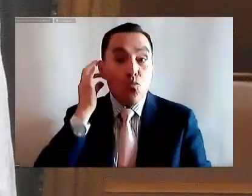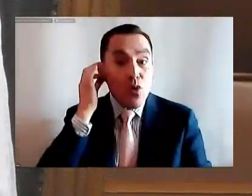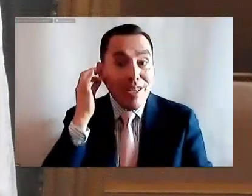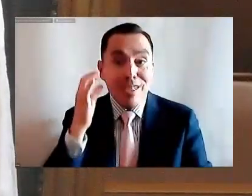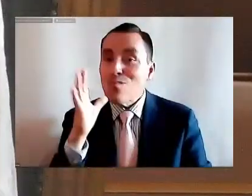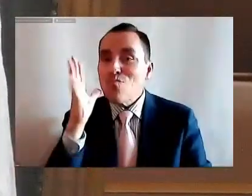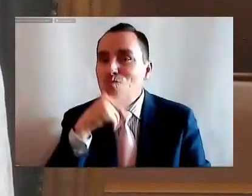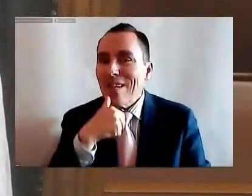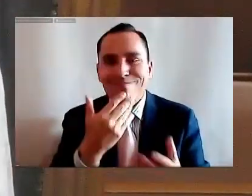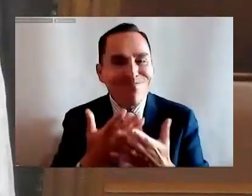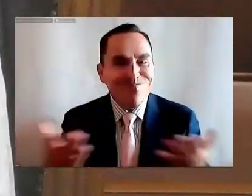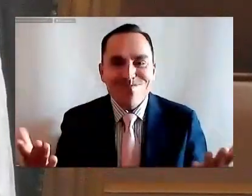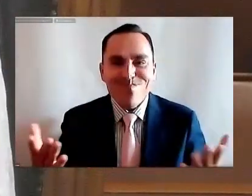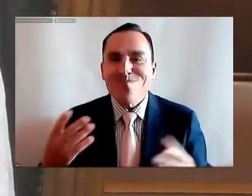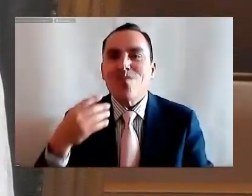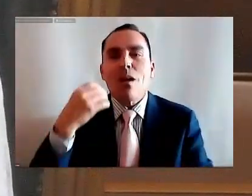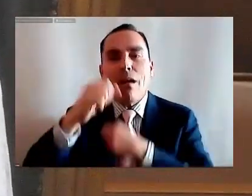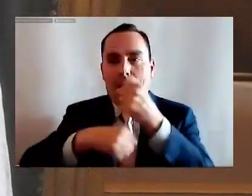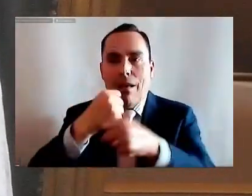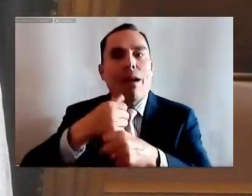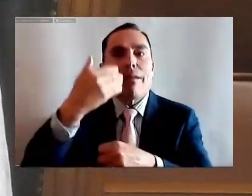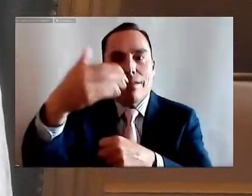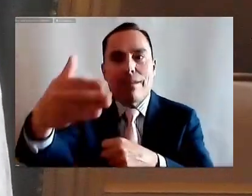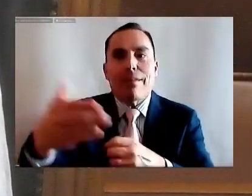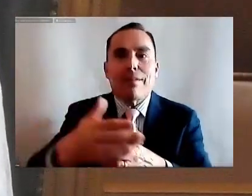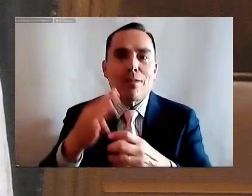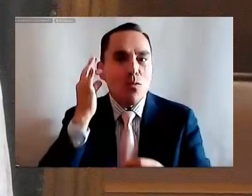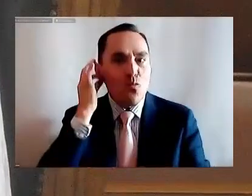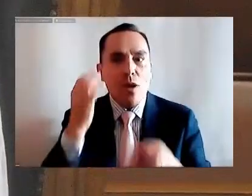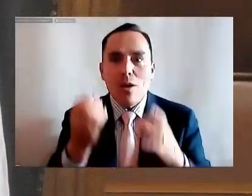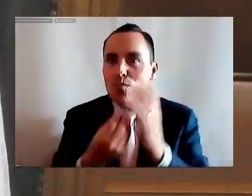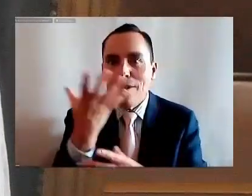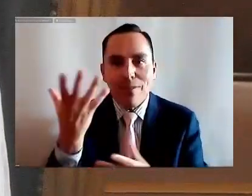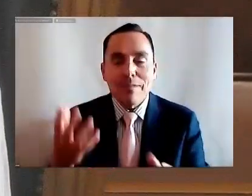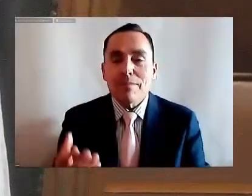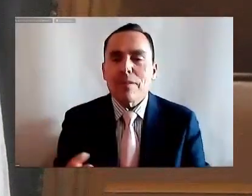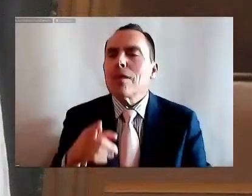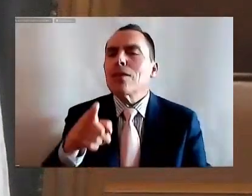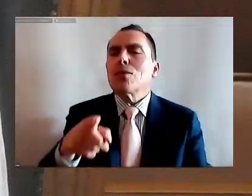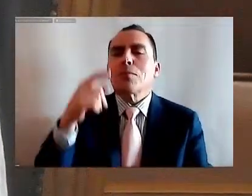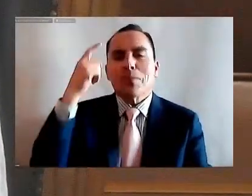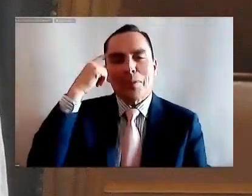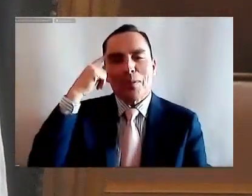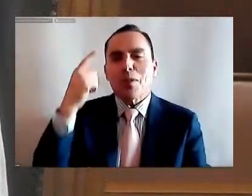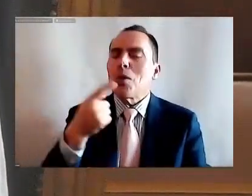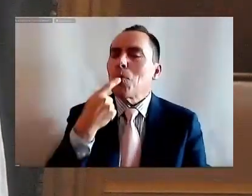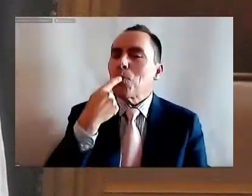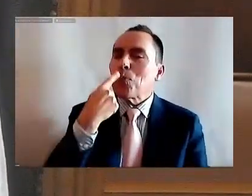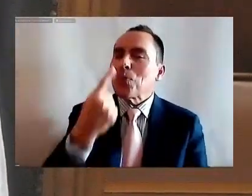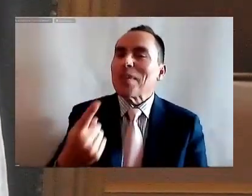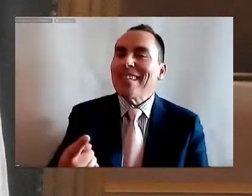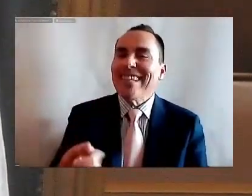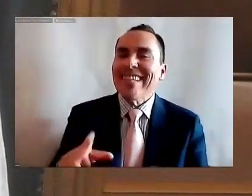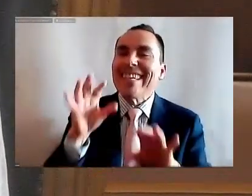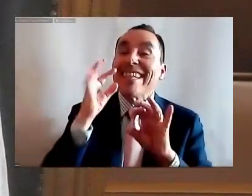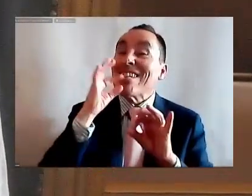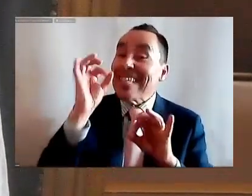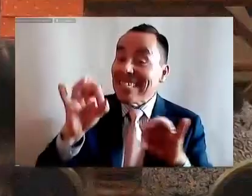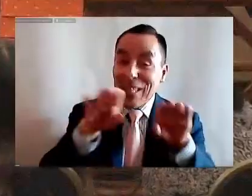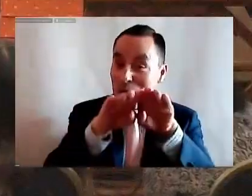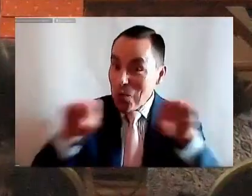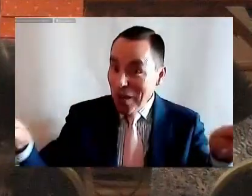algunos años más. Pregunta. ¿No cree que sería un gesto que se conforme con la igualdad de